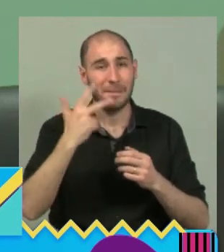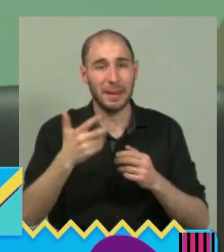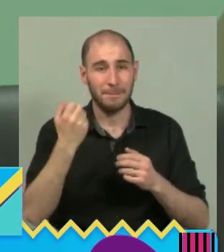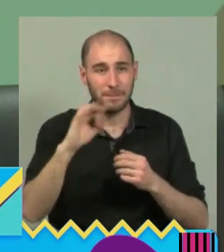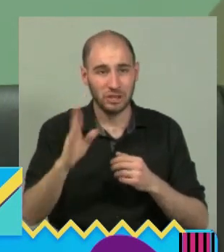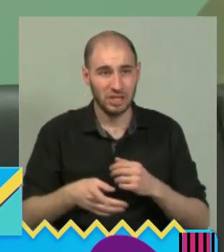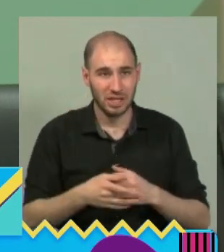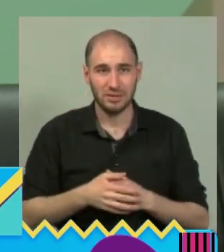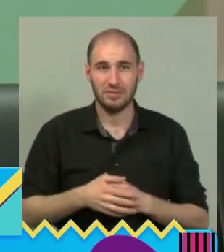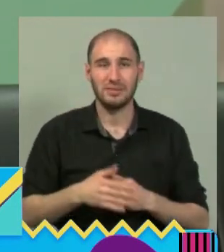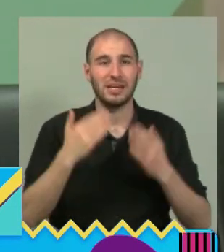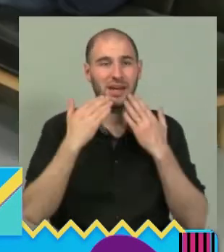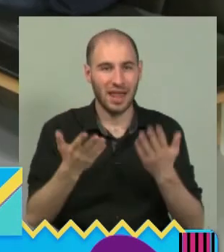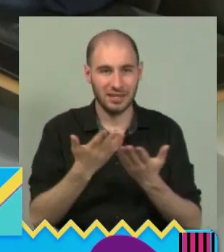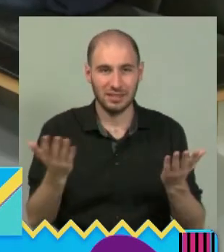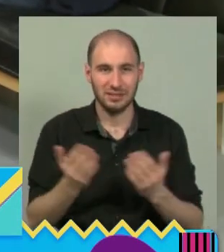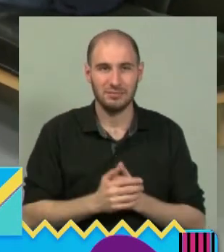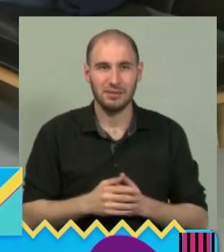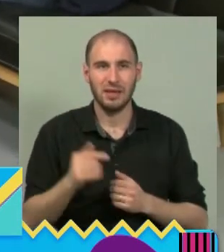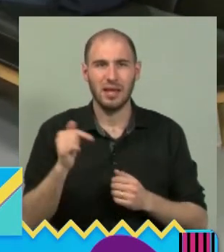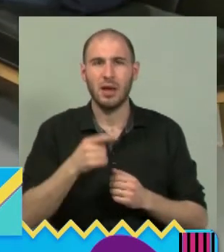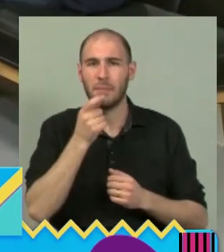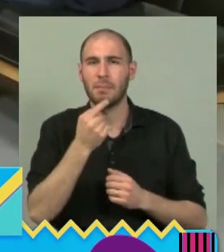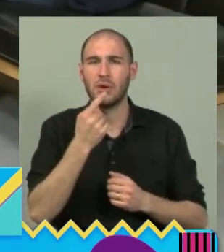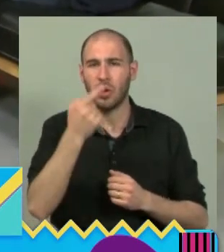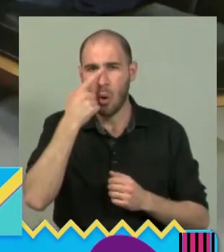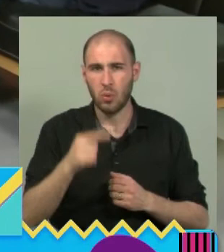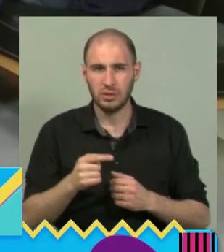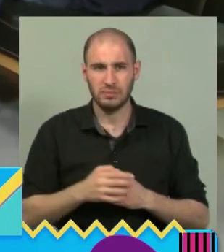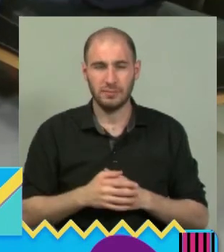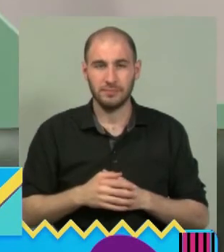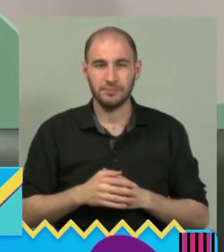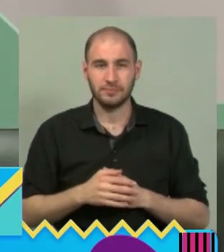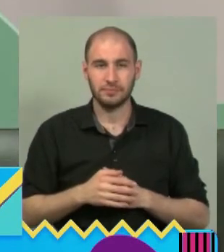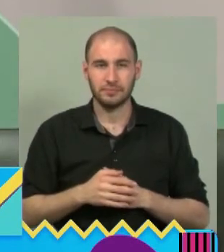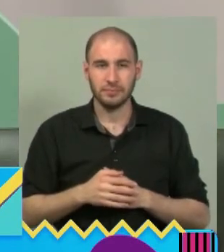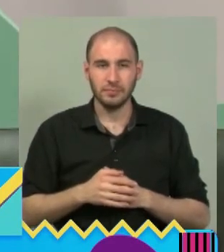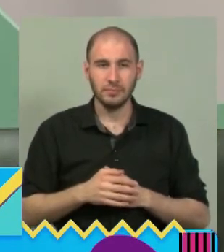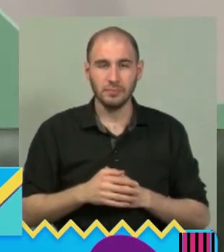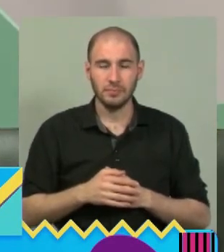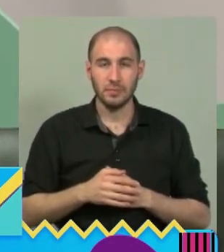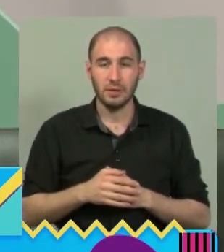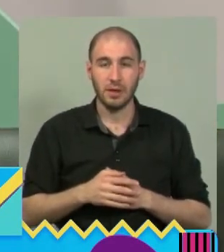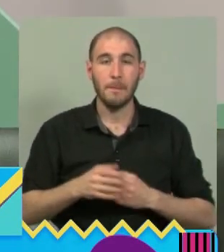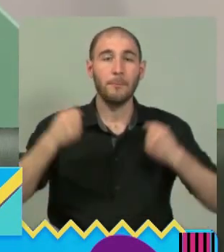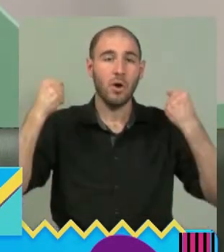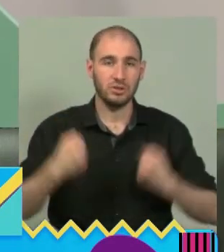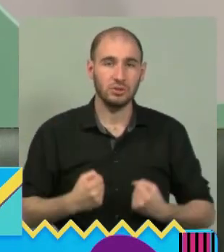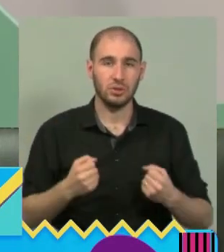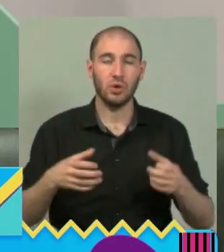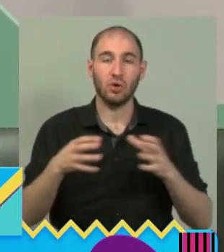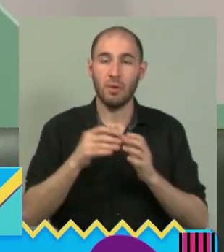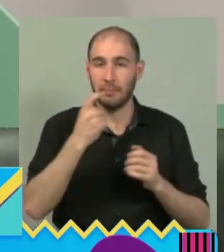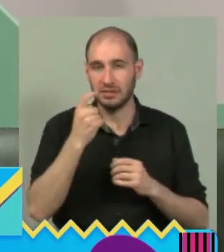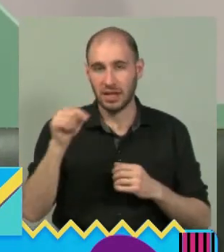bien. Gracias, Saúl. Bien, hacemos ese último comentario. Sí, bueno, básicamente nuestra posición desde el sector